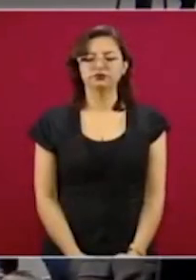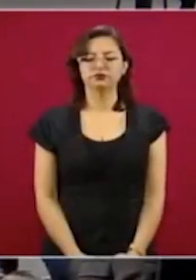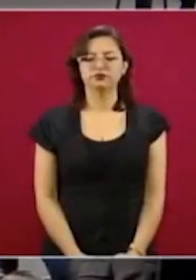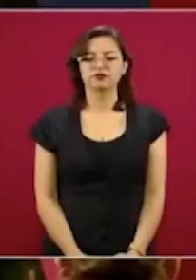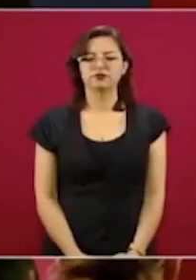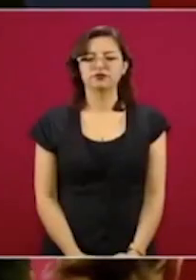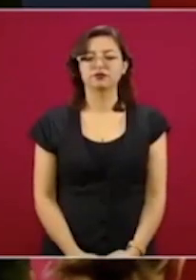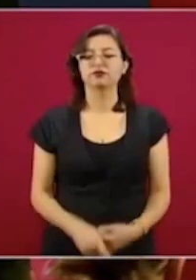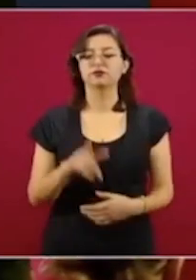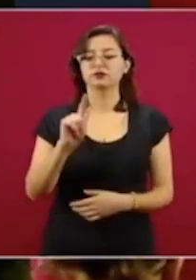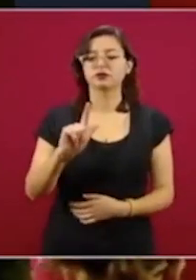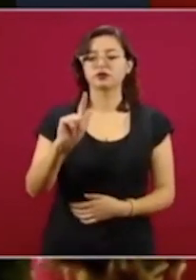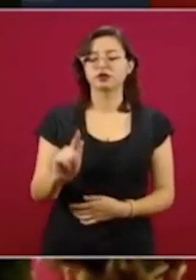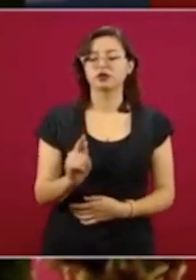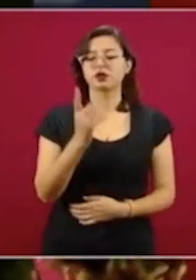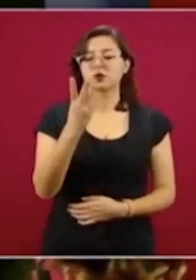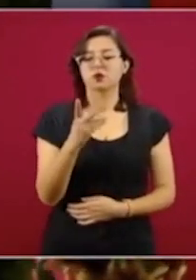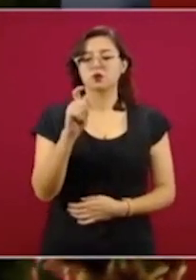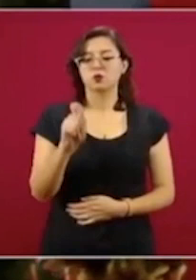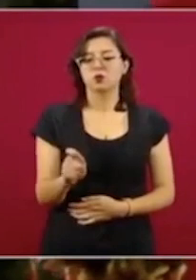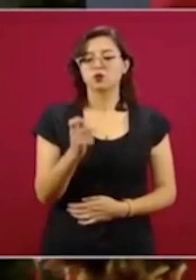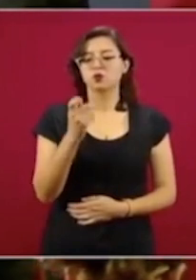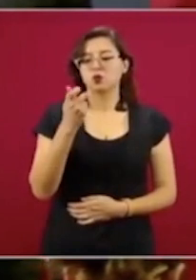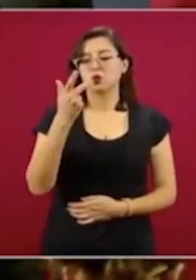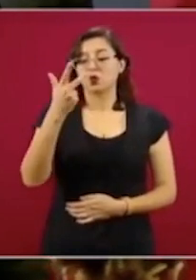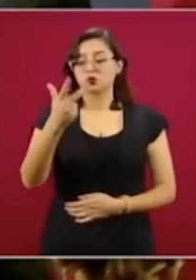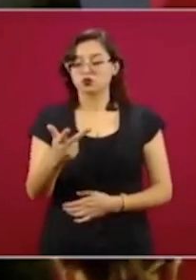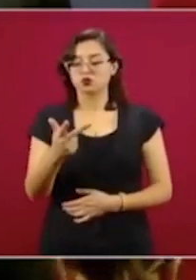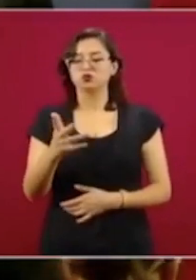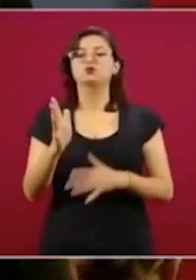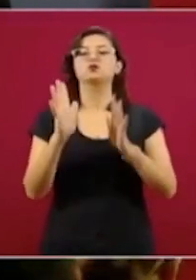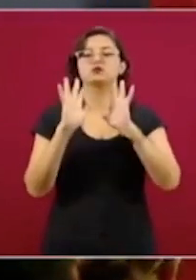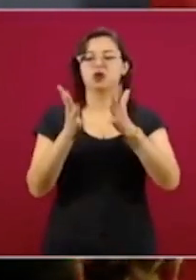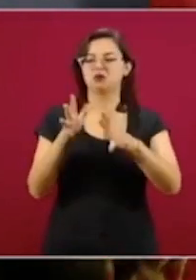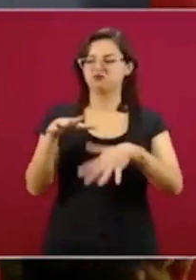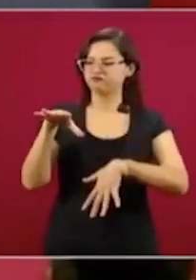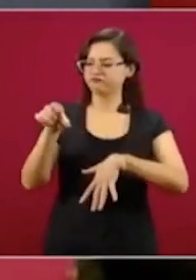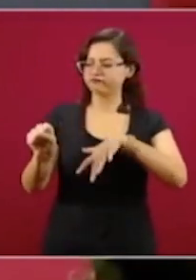el 74.8 vinculados al proceso